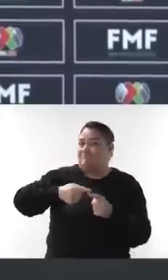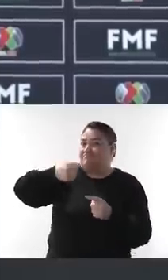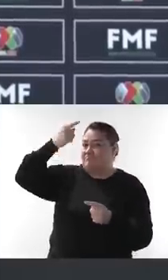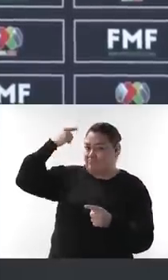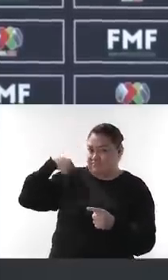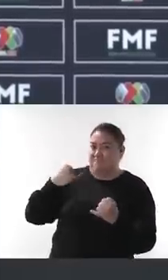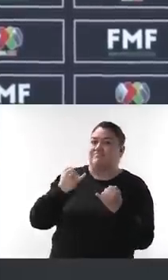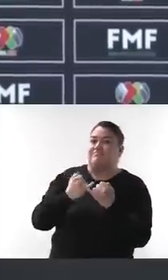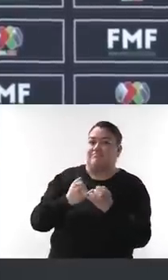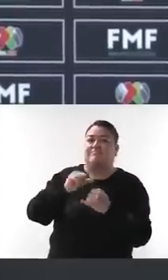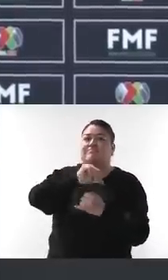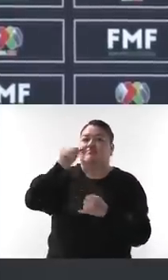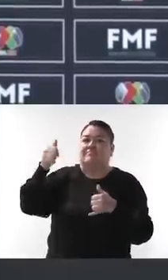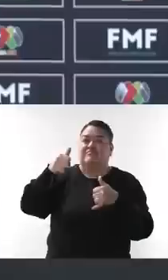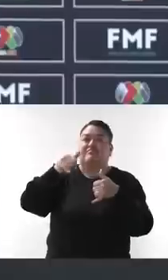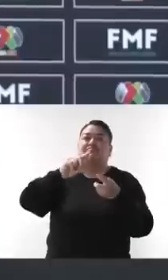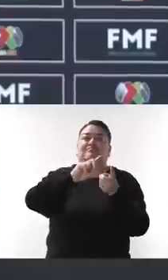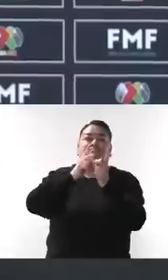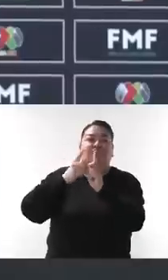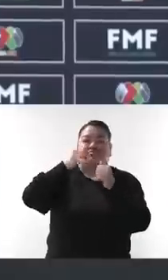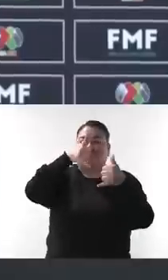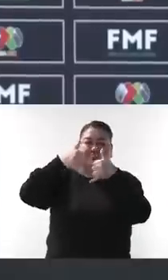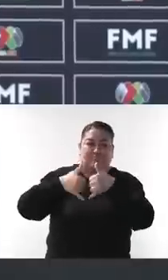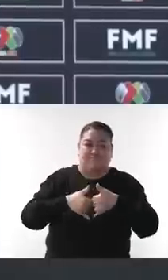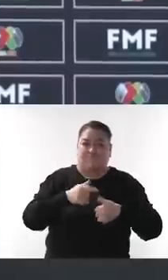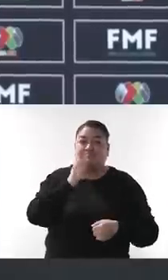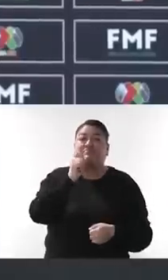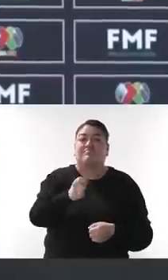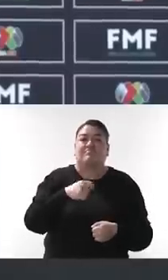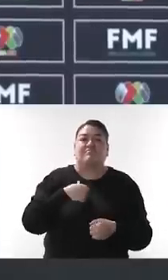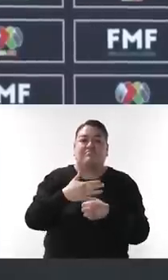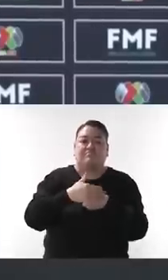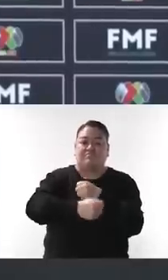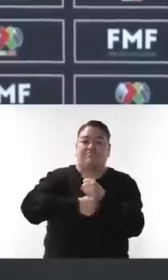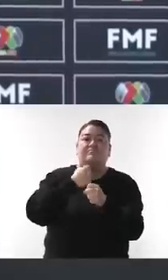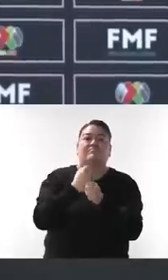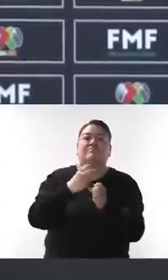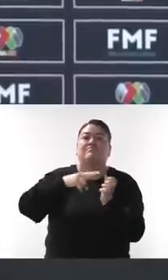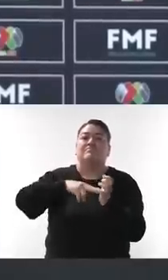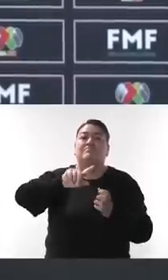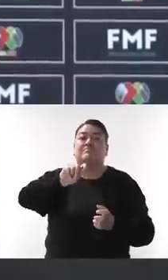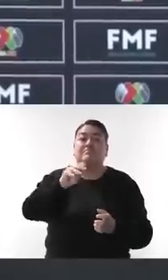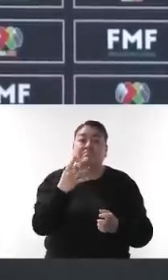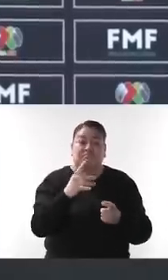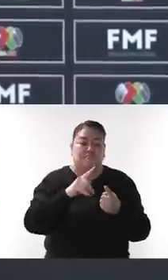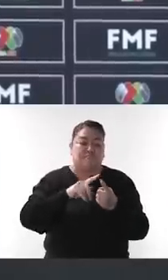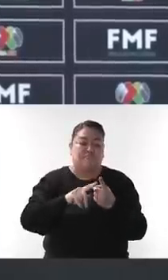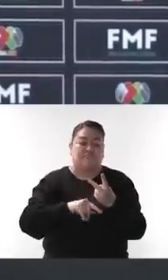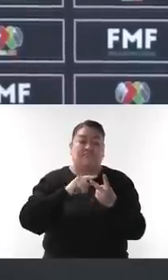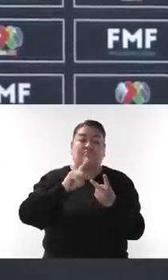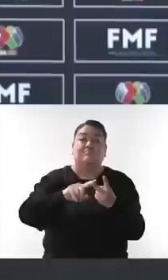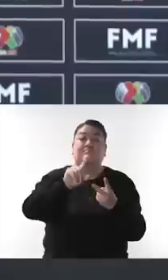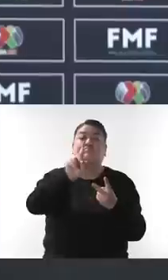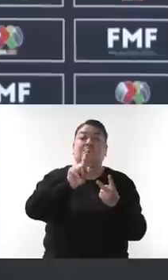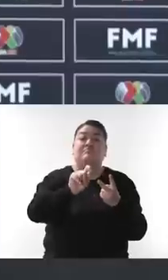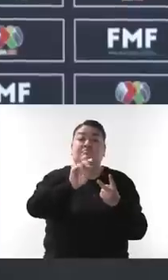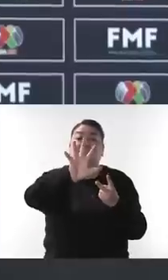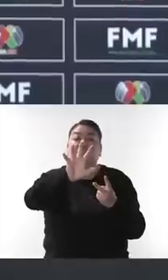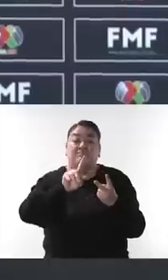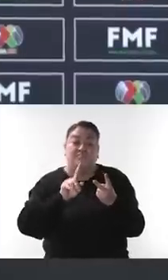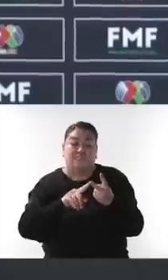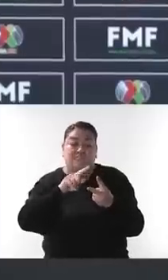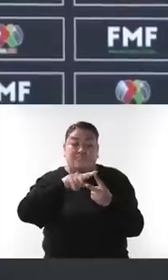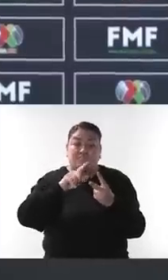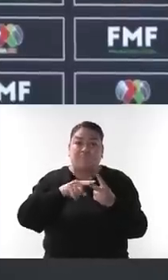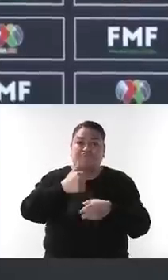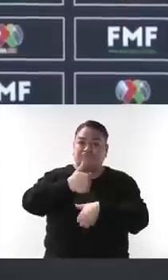Árabe, me parece que tendremos no nada más el verano del 2024, sino tenemos el verano del 2025 con otra gran competencia.